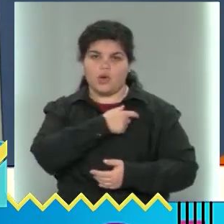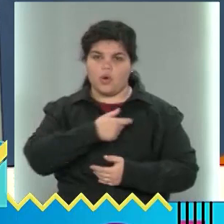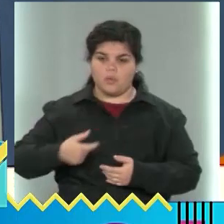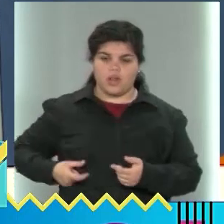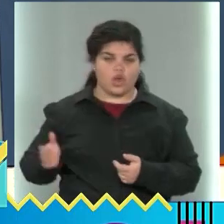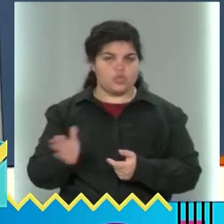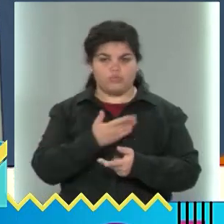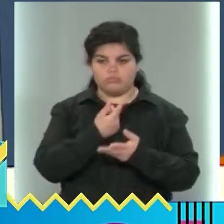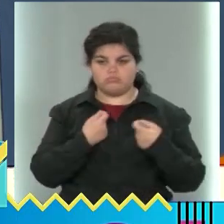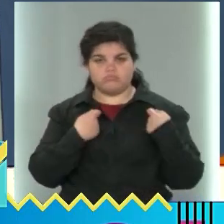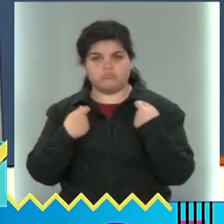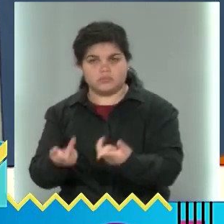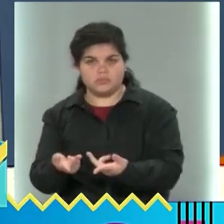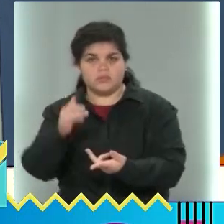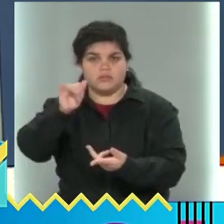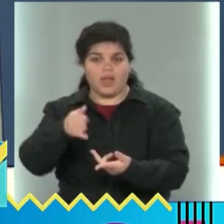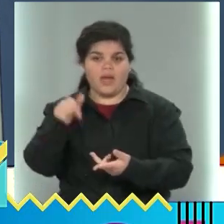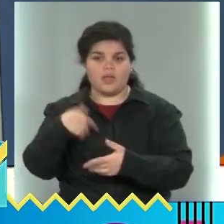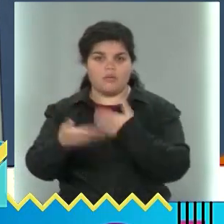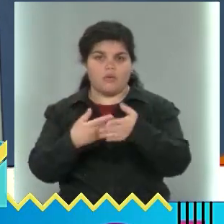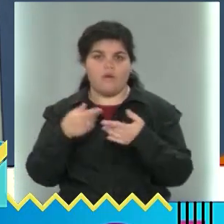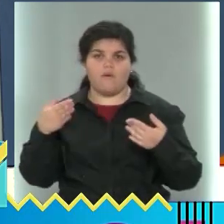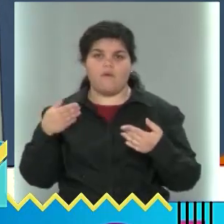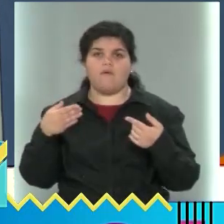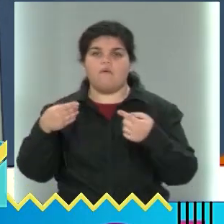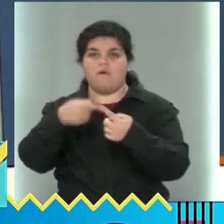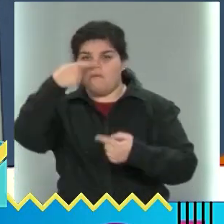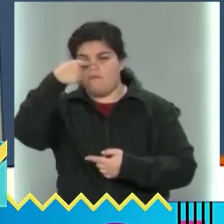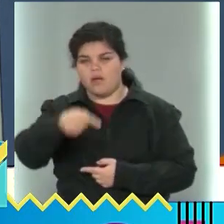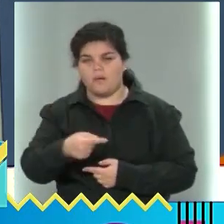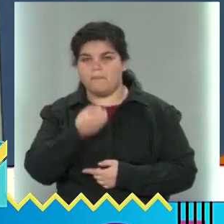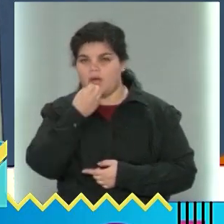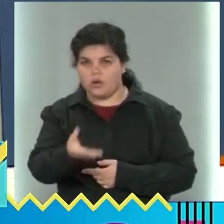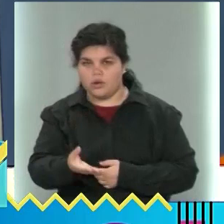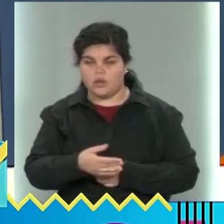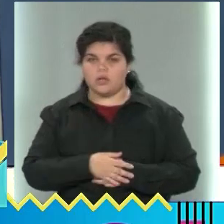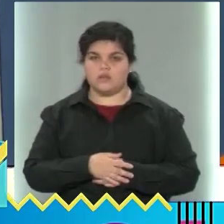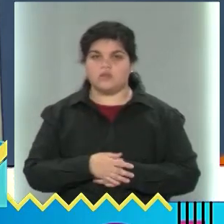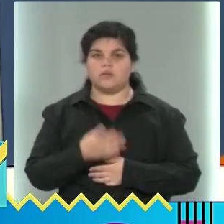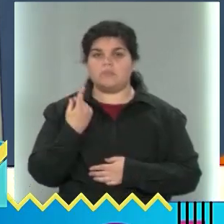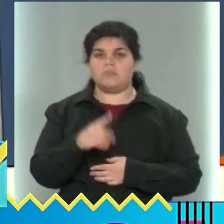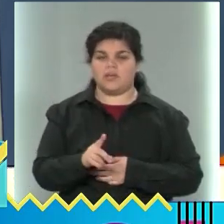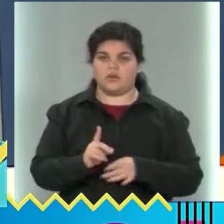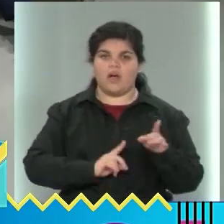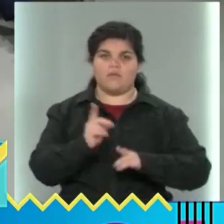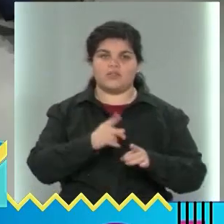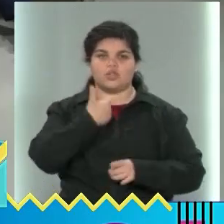y del país, podemos llegar a algo mucho mejor. Pero no podemos darle el beneficio a las ojeras,